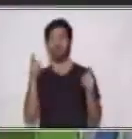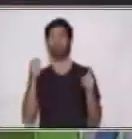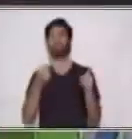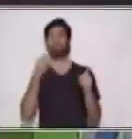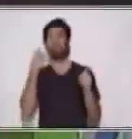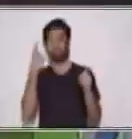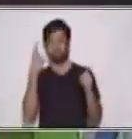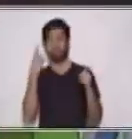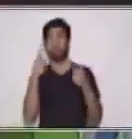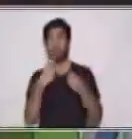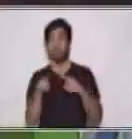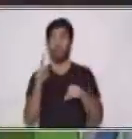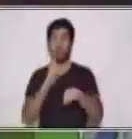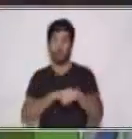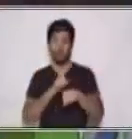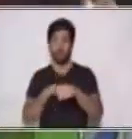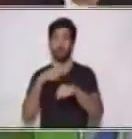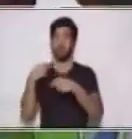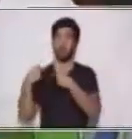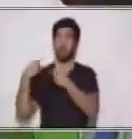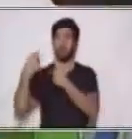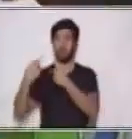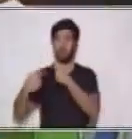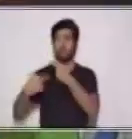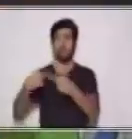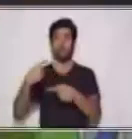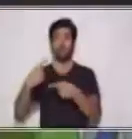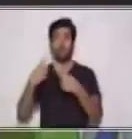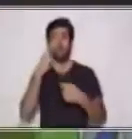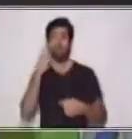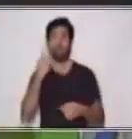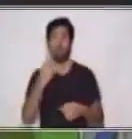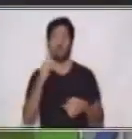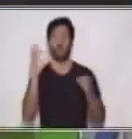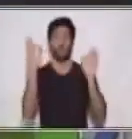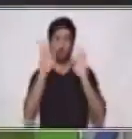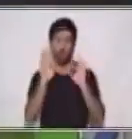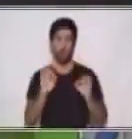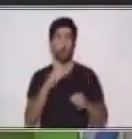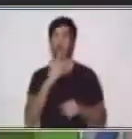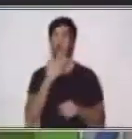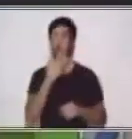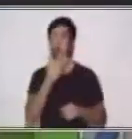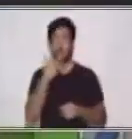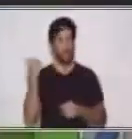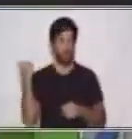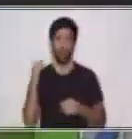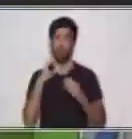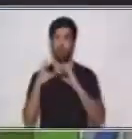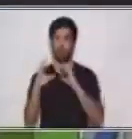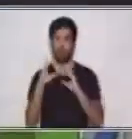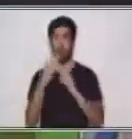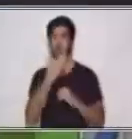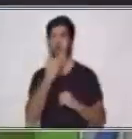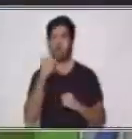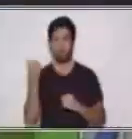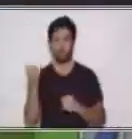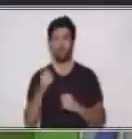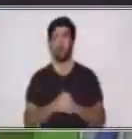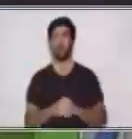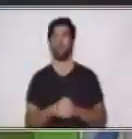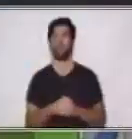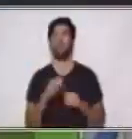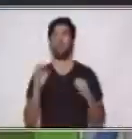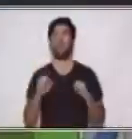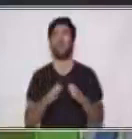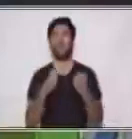como todo fue evolucionando, también ellos buscaban maneras en las que se pudieran comunicar de mejor forma. Y